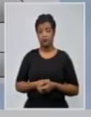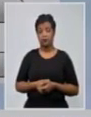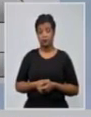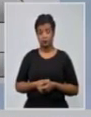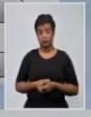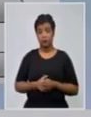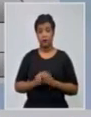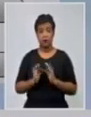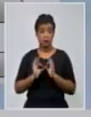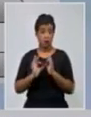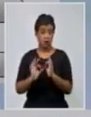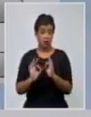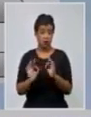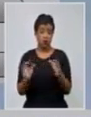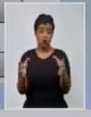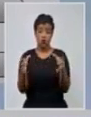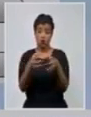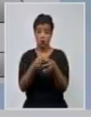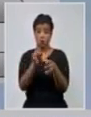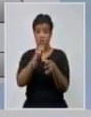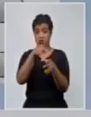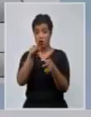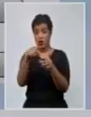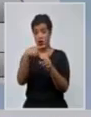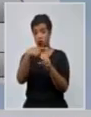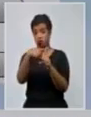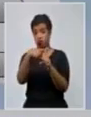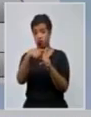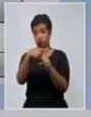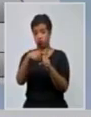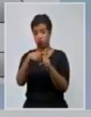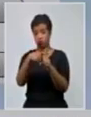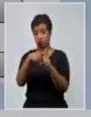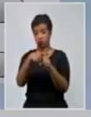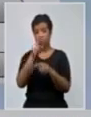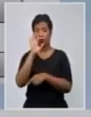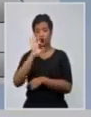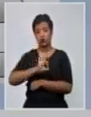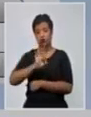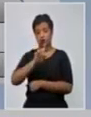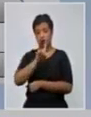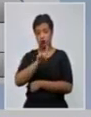positividad acumulada de las muestras de 1,11%.